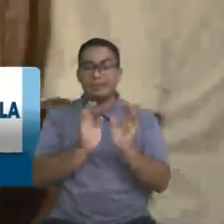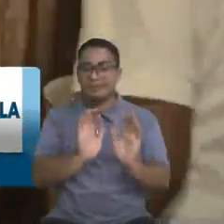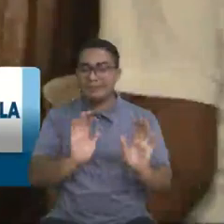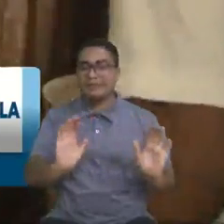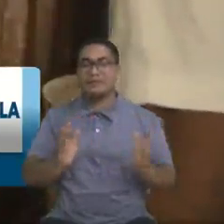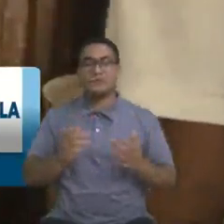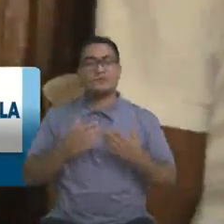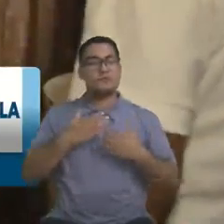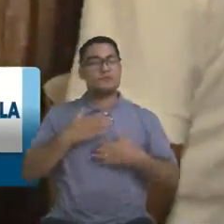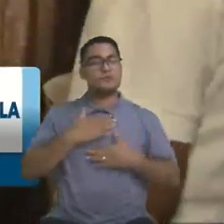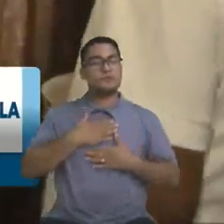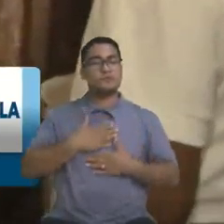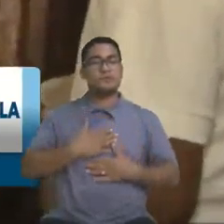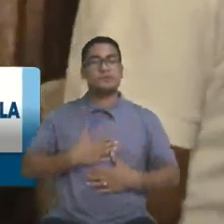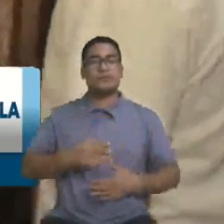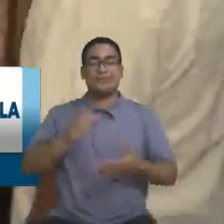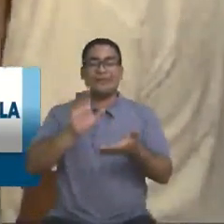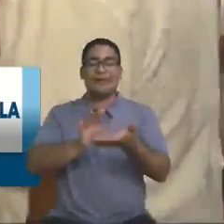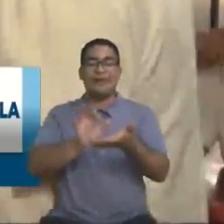meriendas escolares que se han